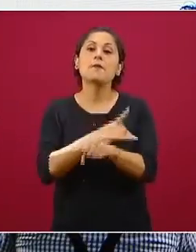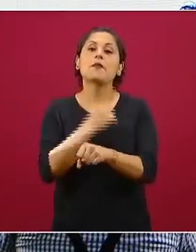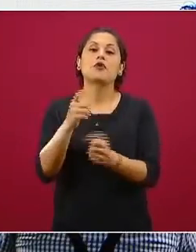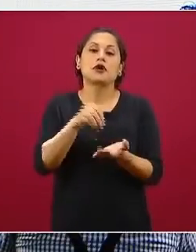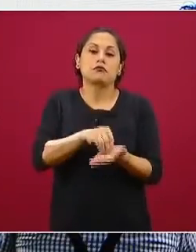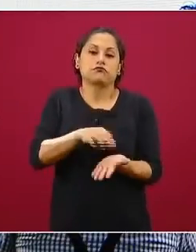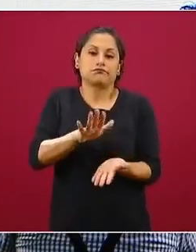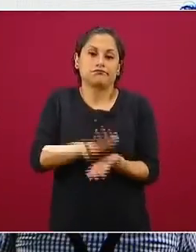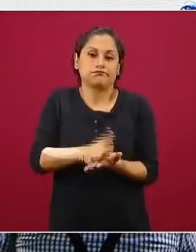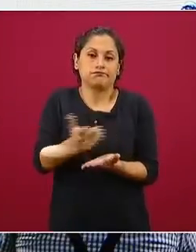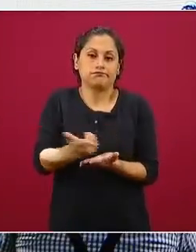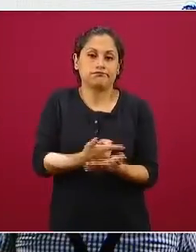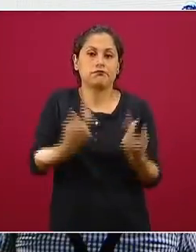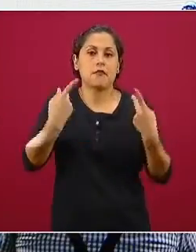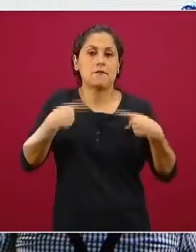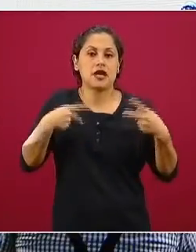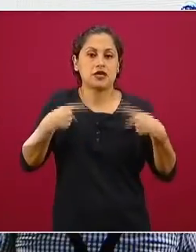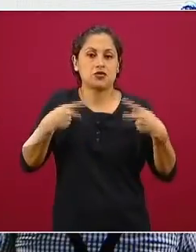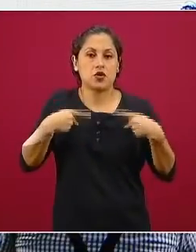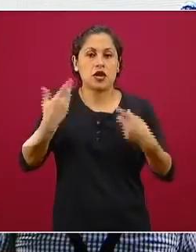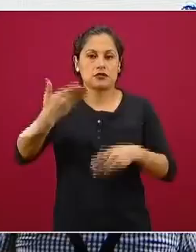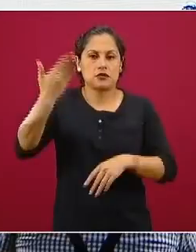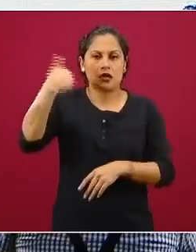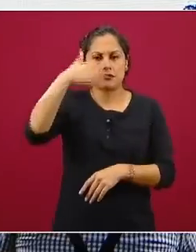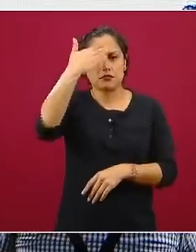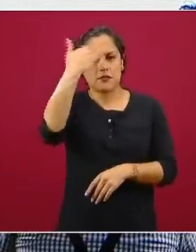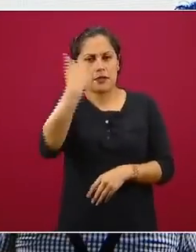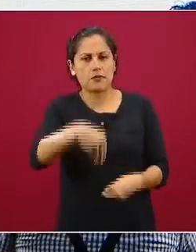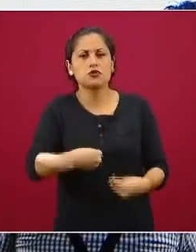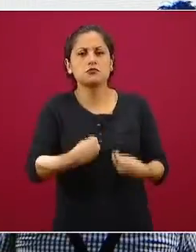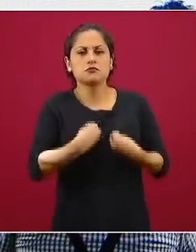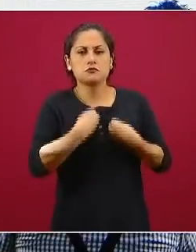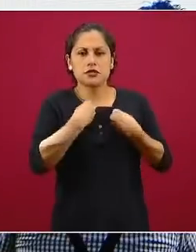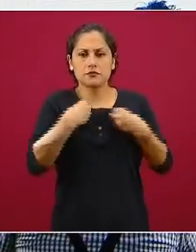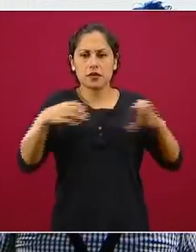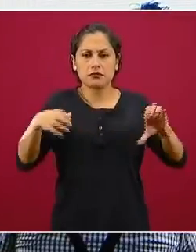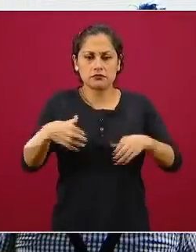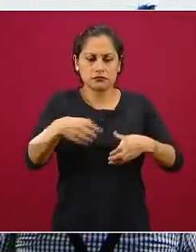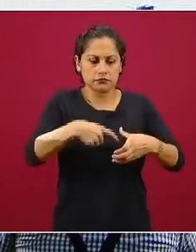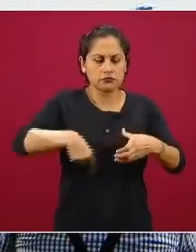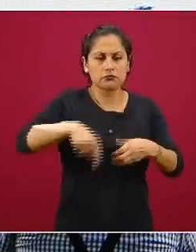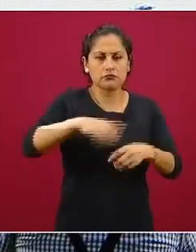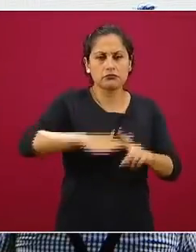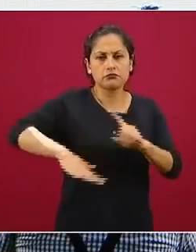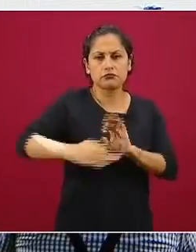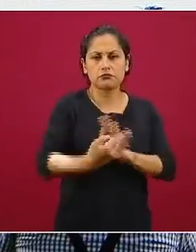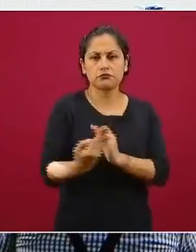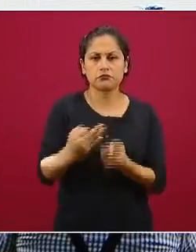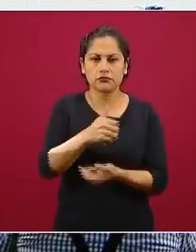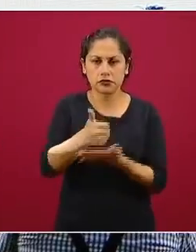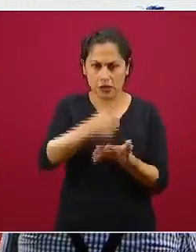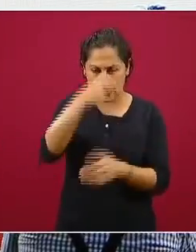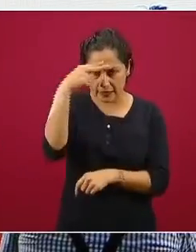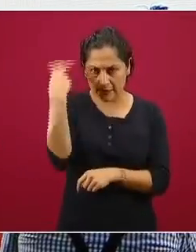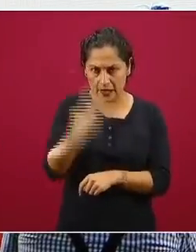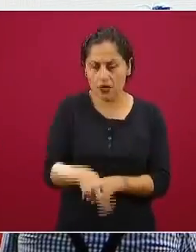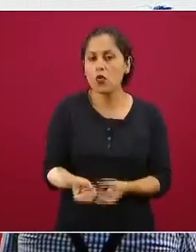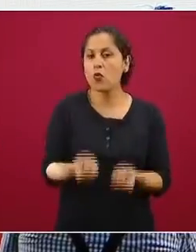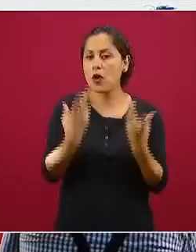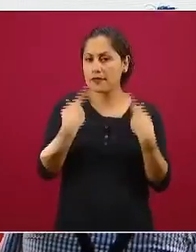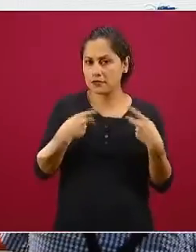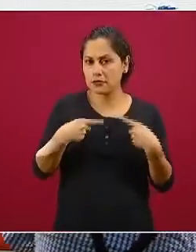Valle de México, es decir, la población censal que vive en la Ciudad de México y en estos municipios conurbados. Sin embargo,